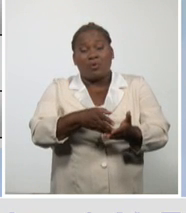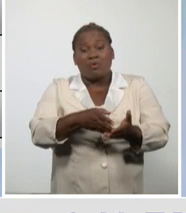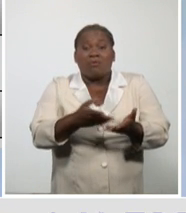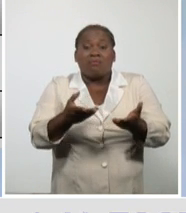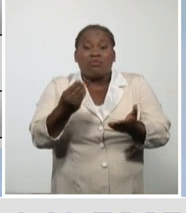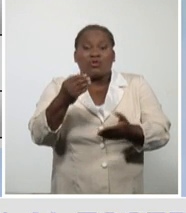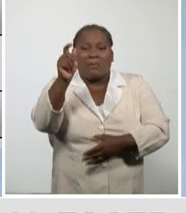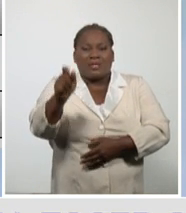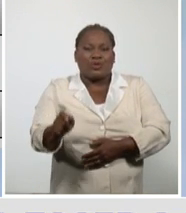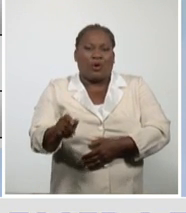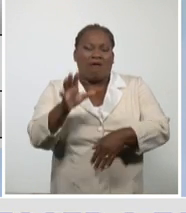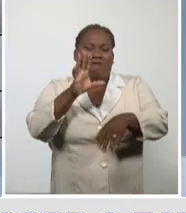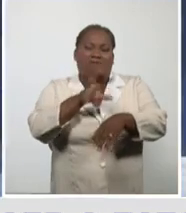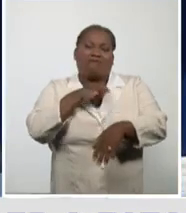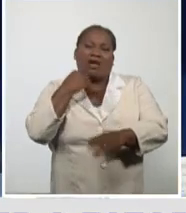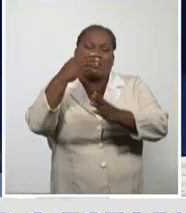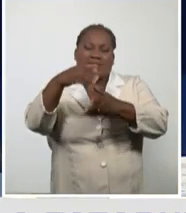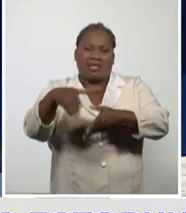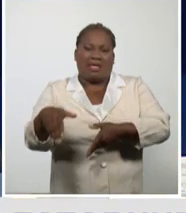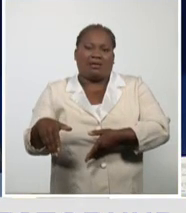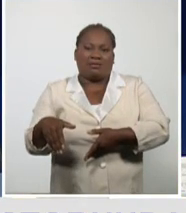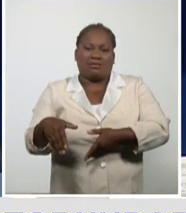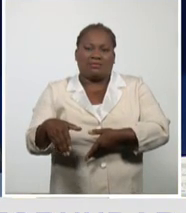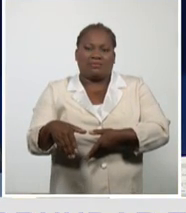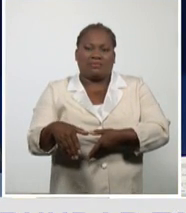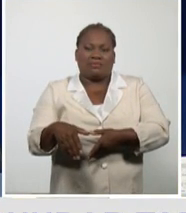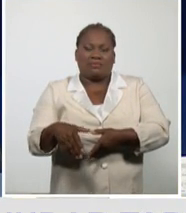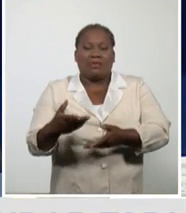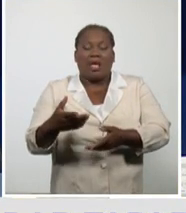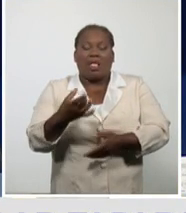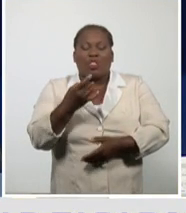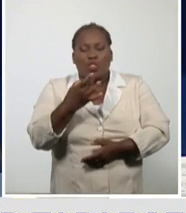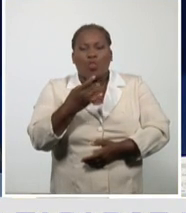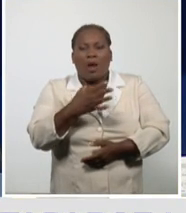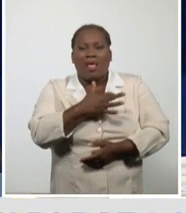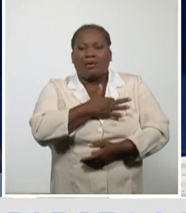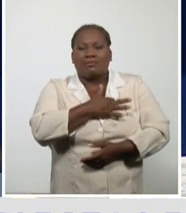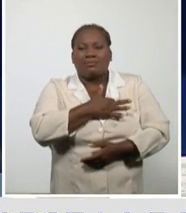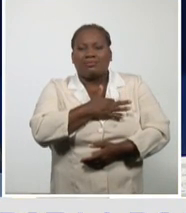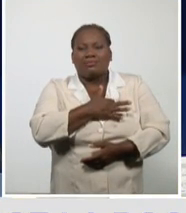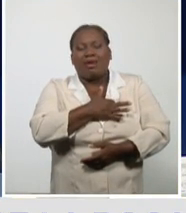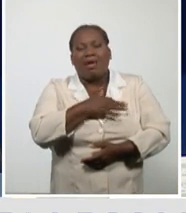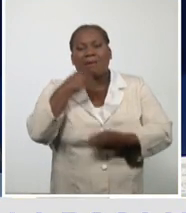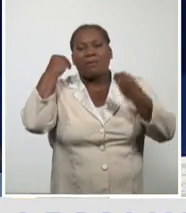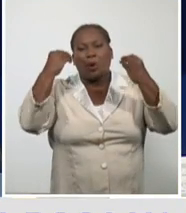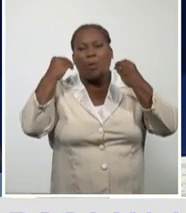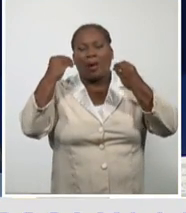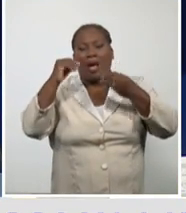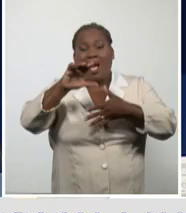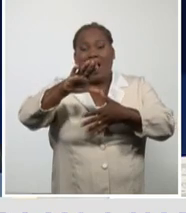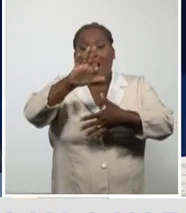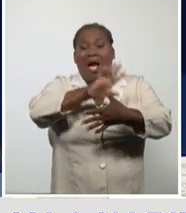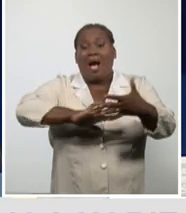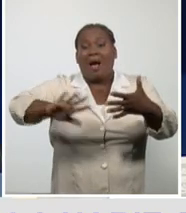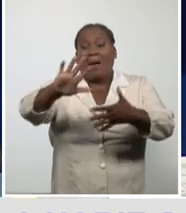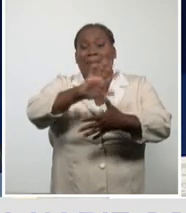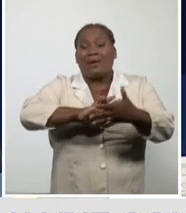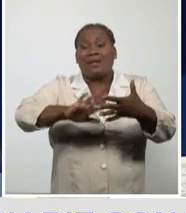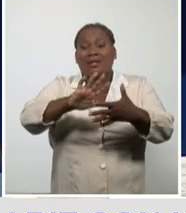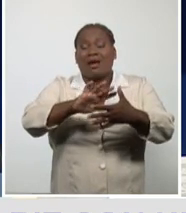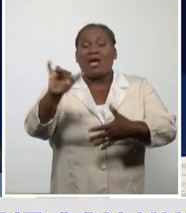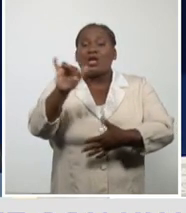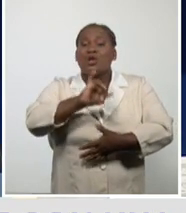fallecidos, lo cual realmente es doloroso y preocupa. La región de las Américas también